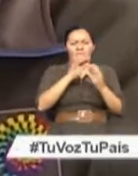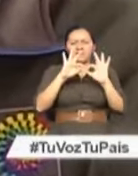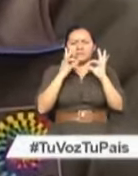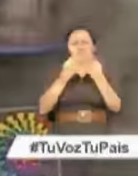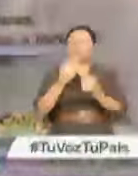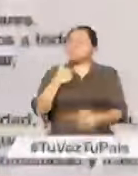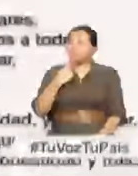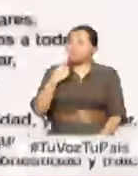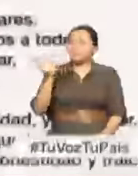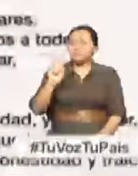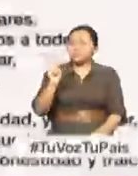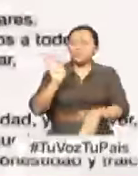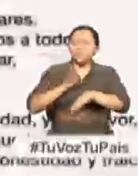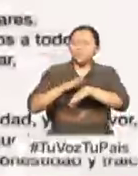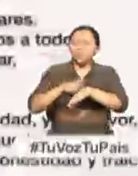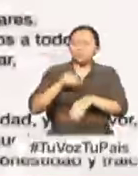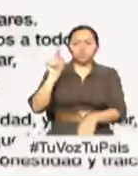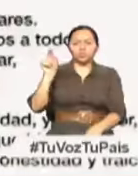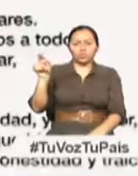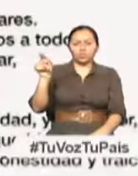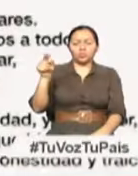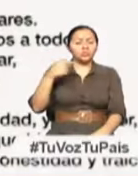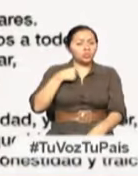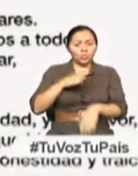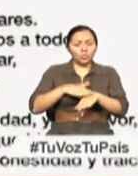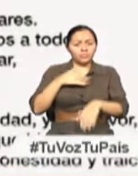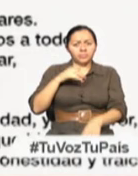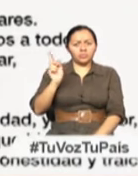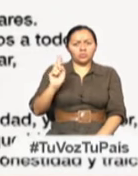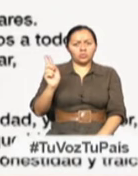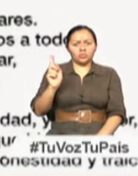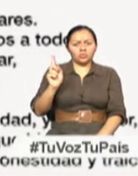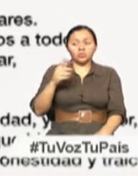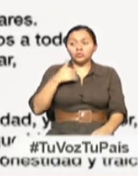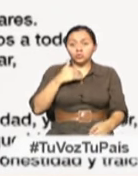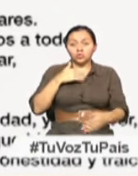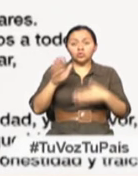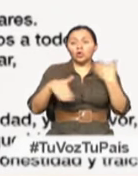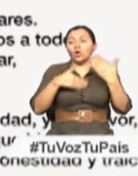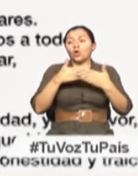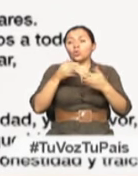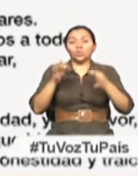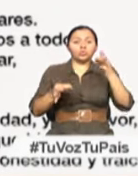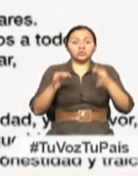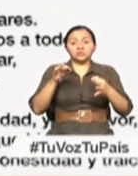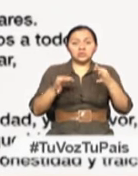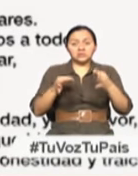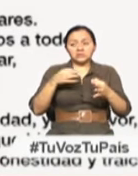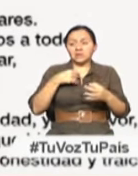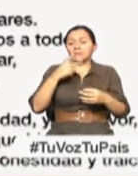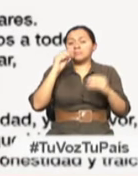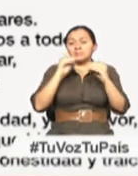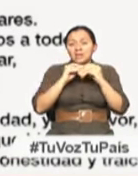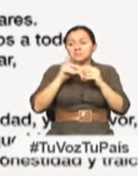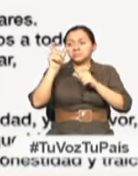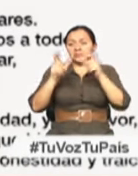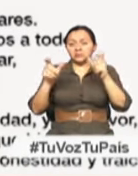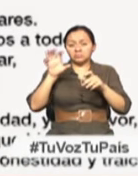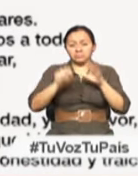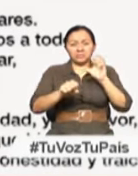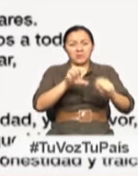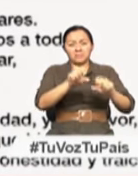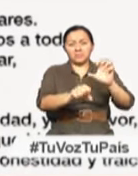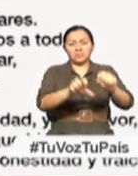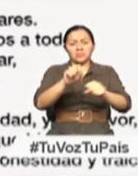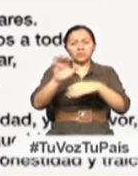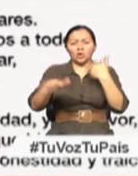tuya y yo no puedo controlar que ahora todo el mundo quiera aparecer como a Dalí de la justicia que se haya desatado una cacería de bruja porque por este corrupto